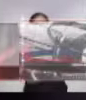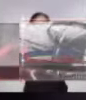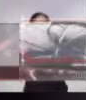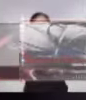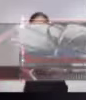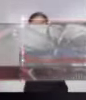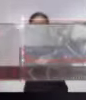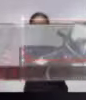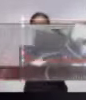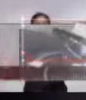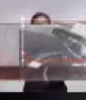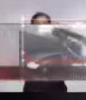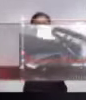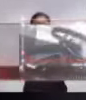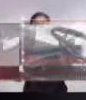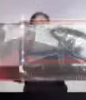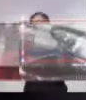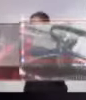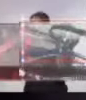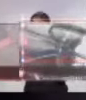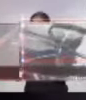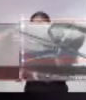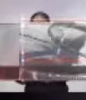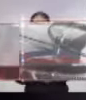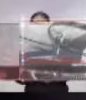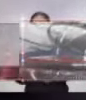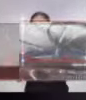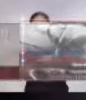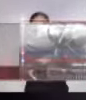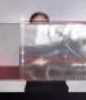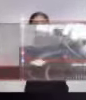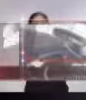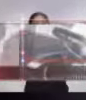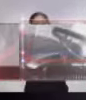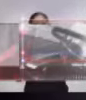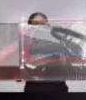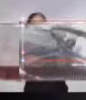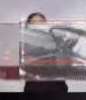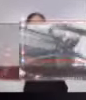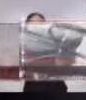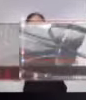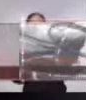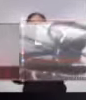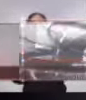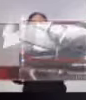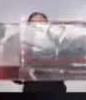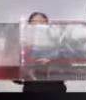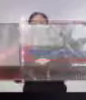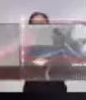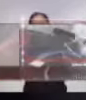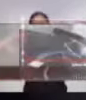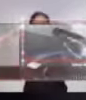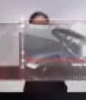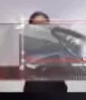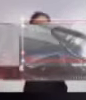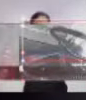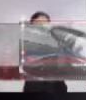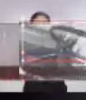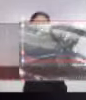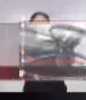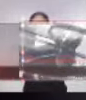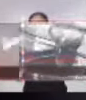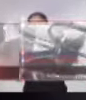Expo Ciclista bien hecha. ¿A partir de qué hora? A partir de las 10 de la mañana. Muy temprano. Va a haber la Expo Ciclista, venta de artículos